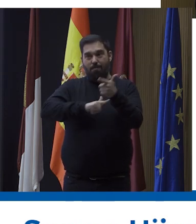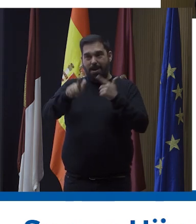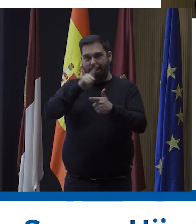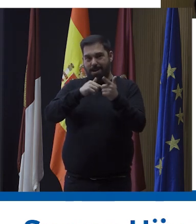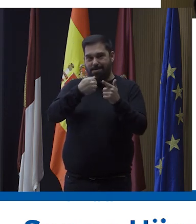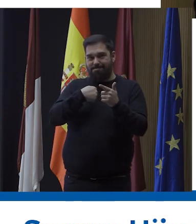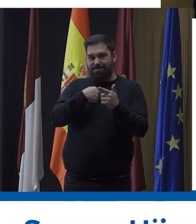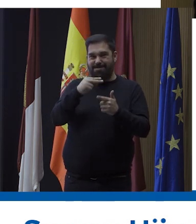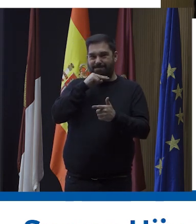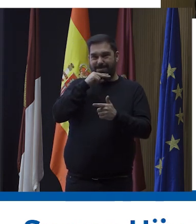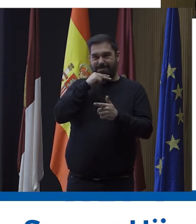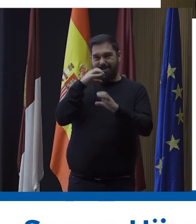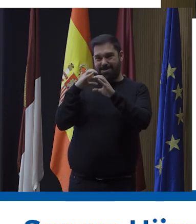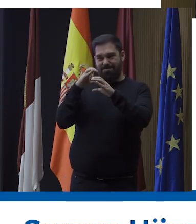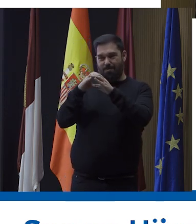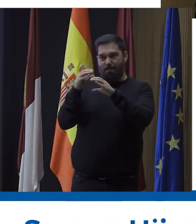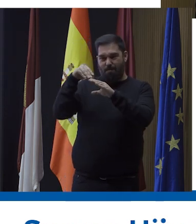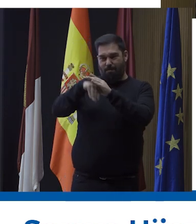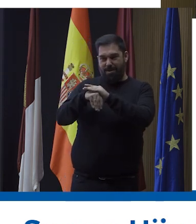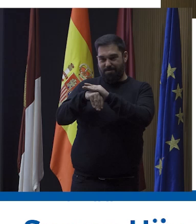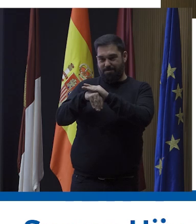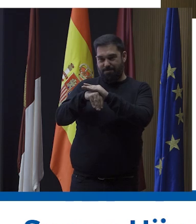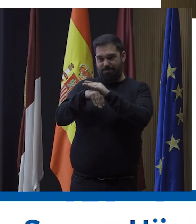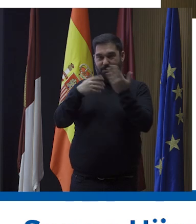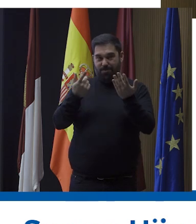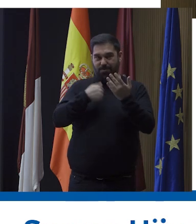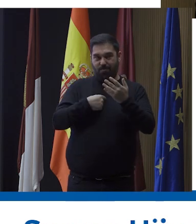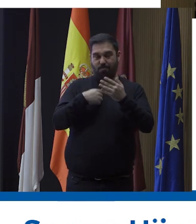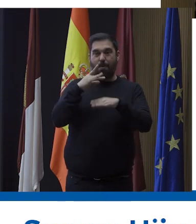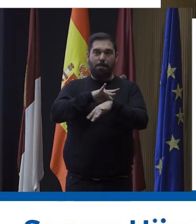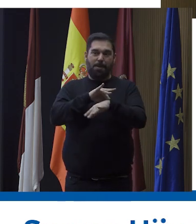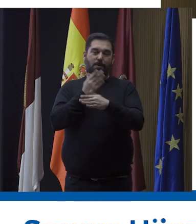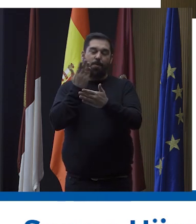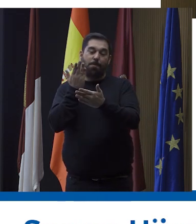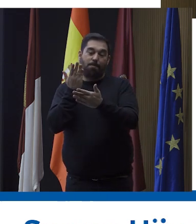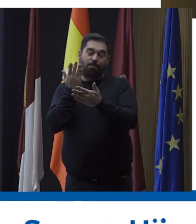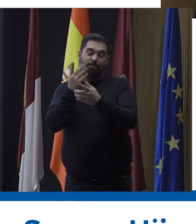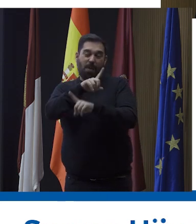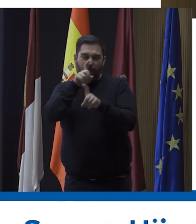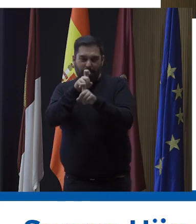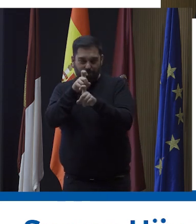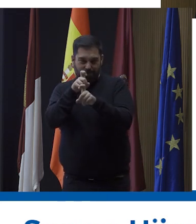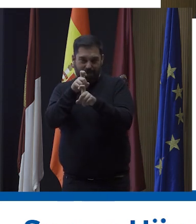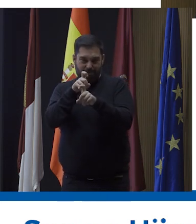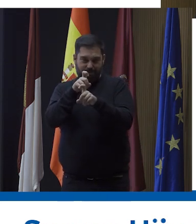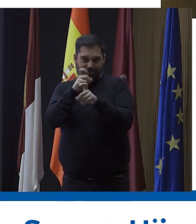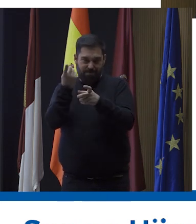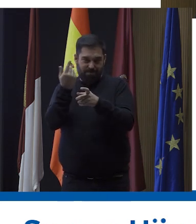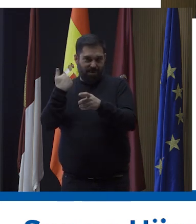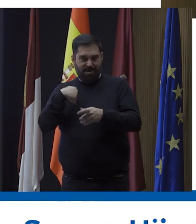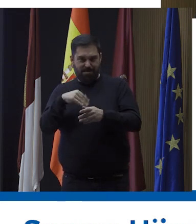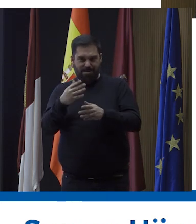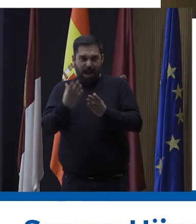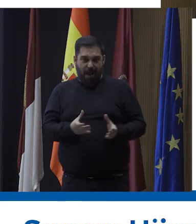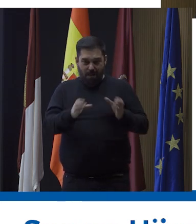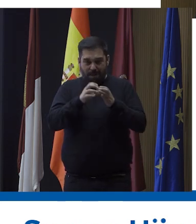ya esto ya de hoy no pasa. Ahí sí que se lo voy a consultar al médico. Y resulta que llevaba 10 años avisando esa vejiga, ¿vale?